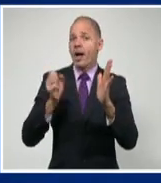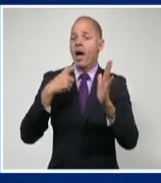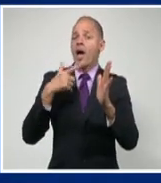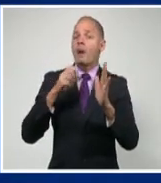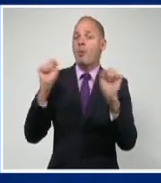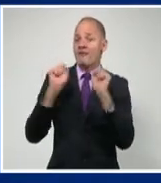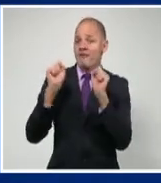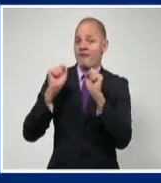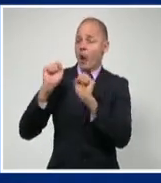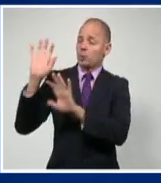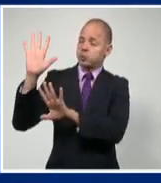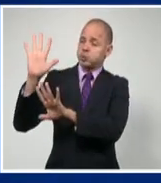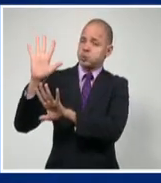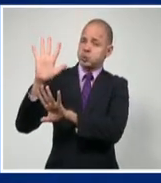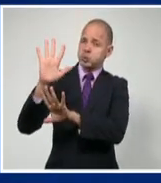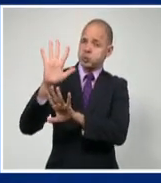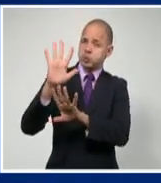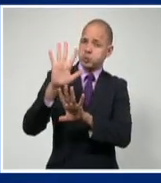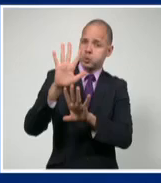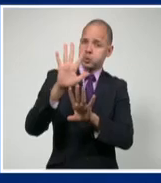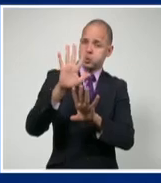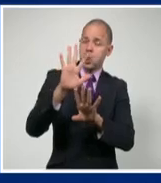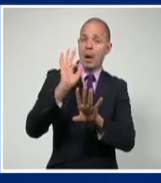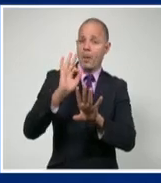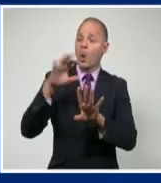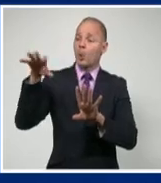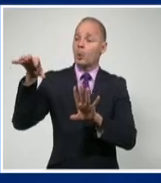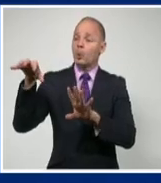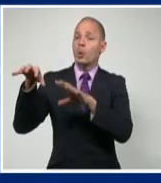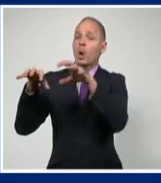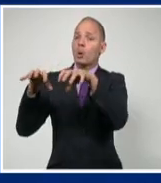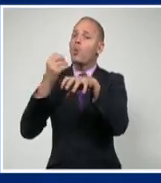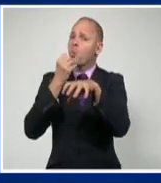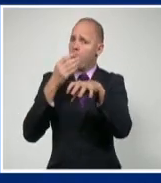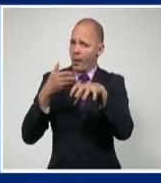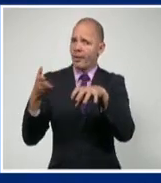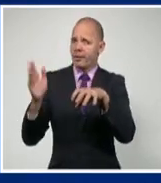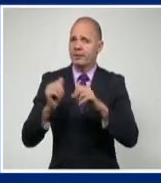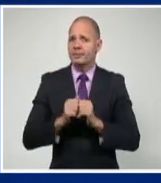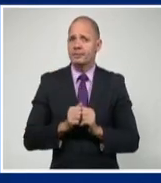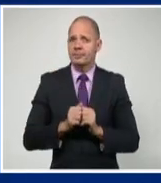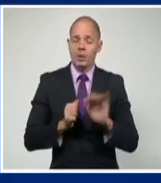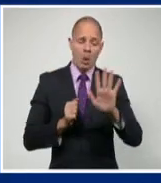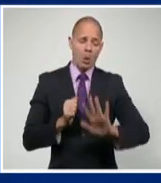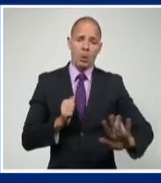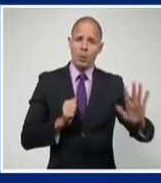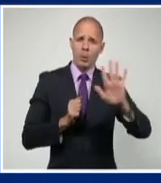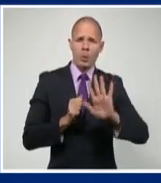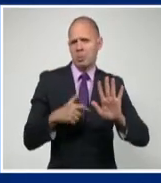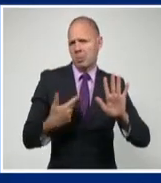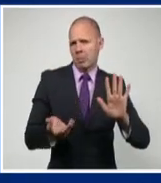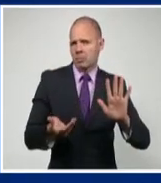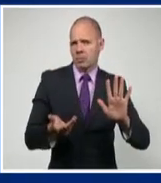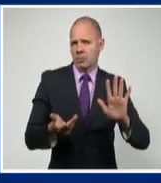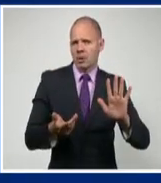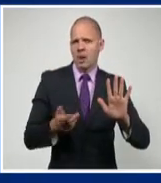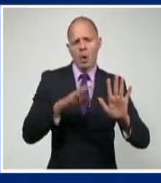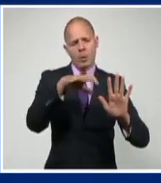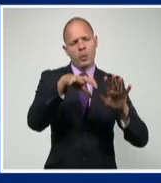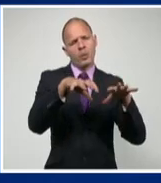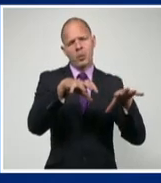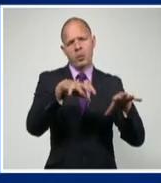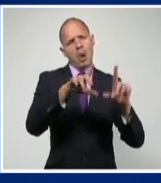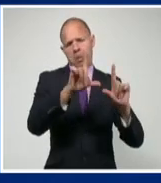la región central, pero todavía son posibles algunos chubascos y lluvias. Y en el oriente de nuestro territorio las lluvias serán